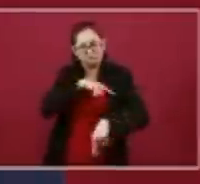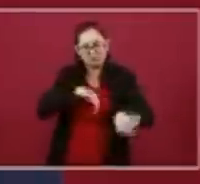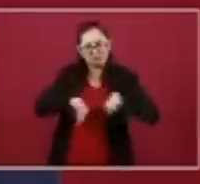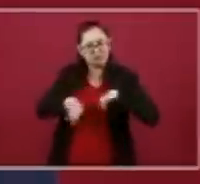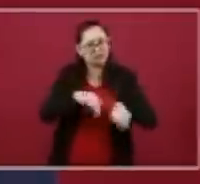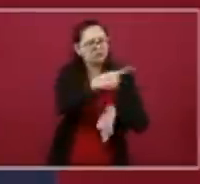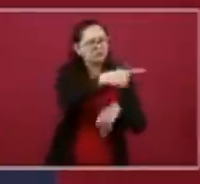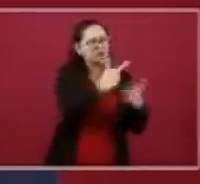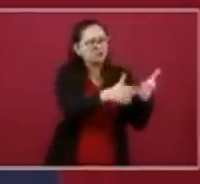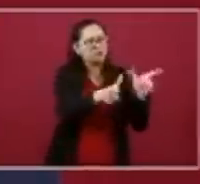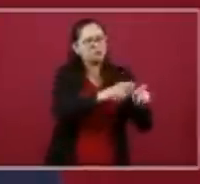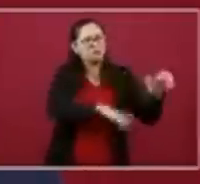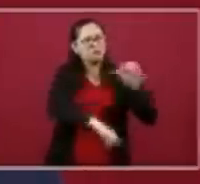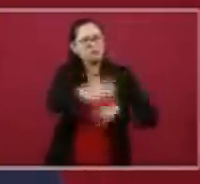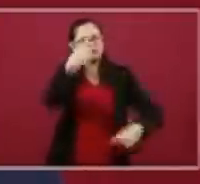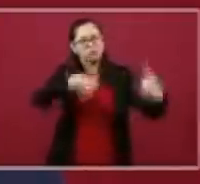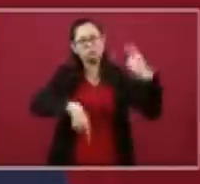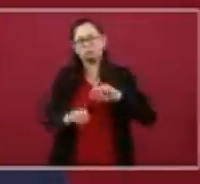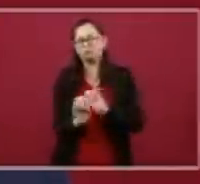grupo.